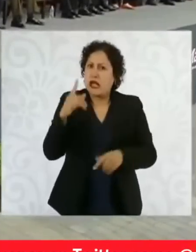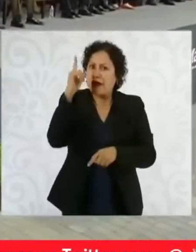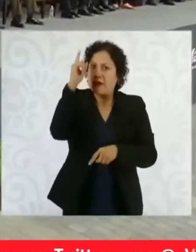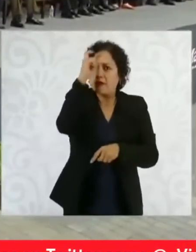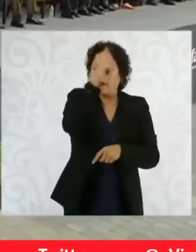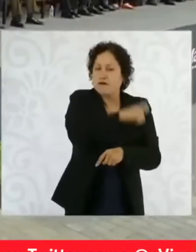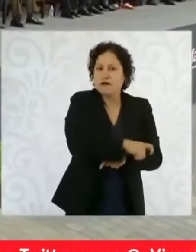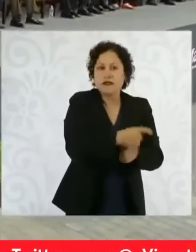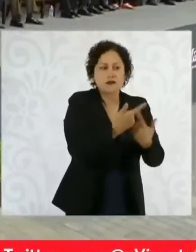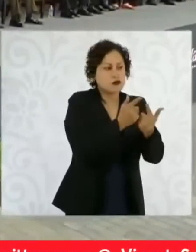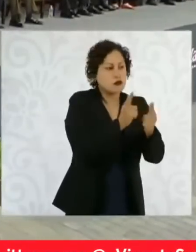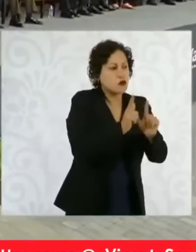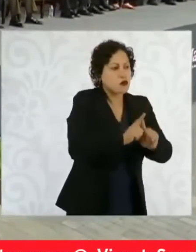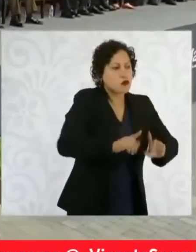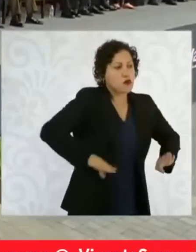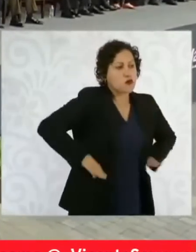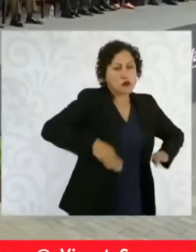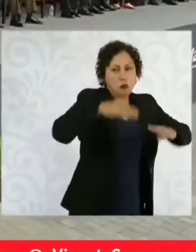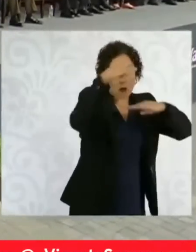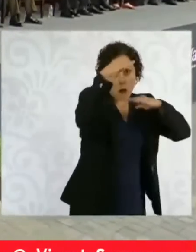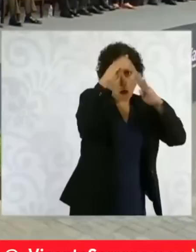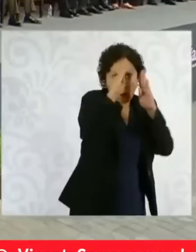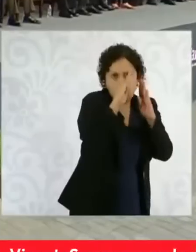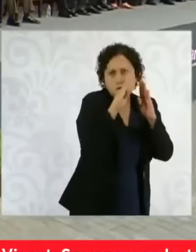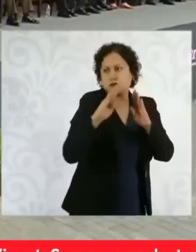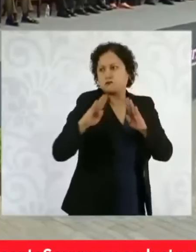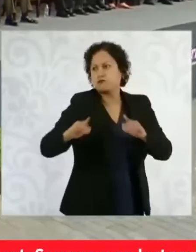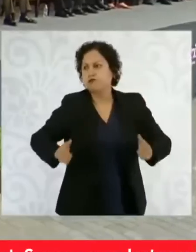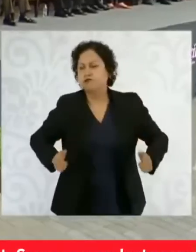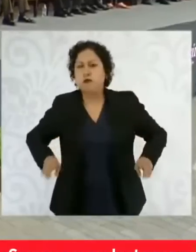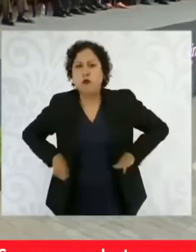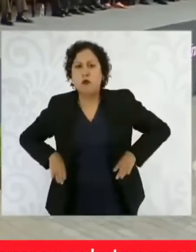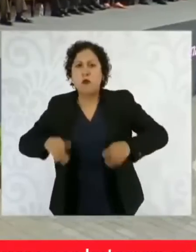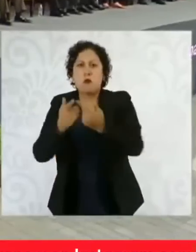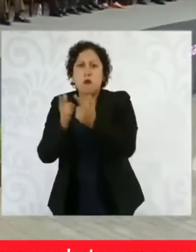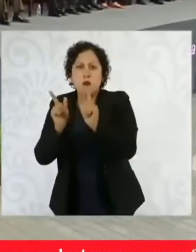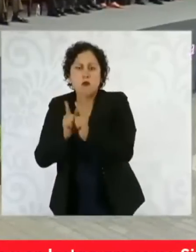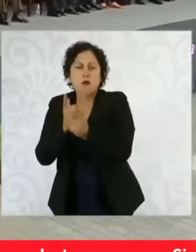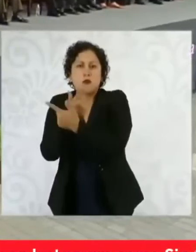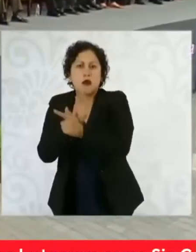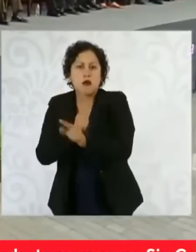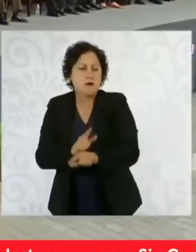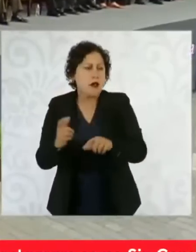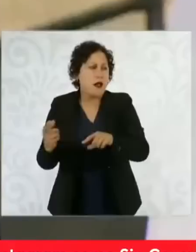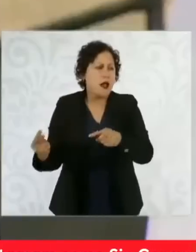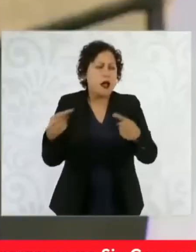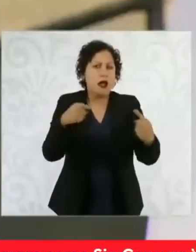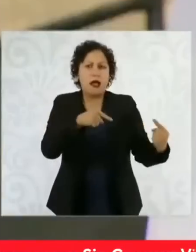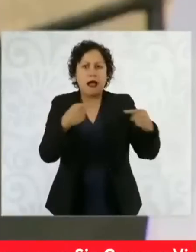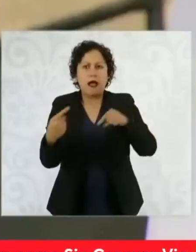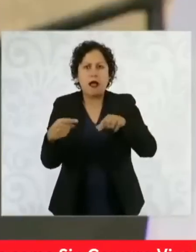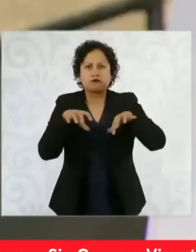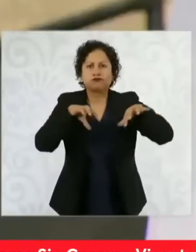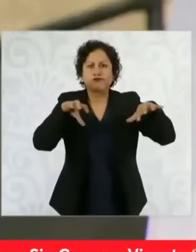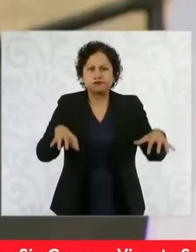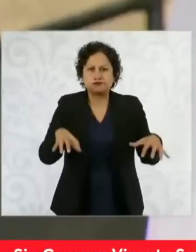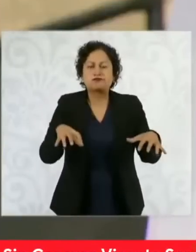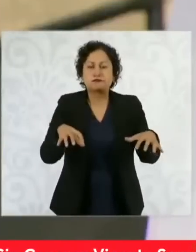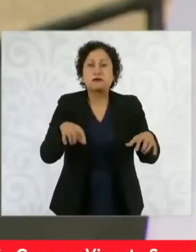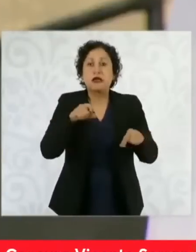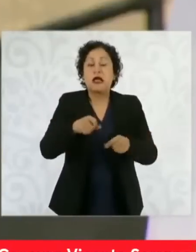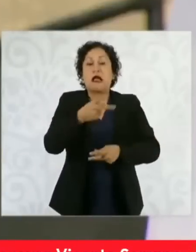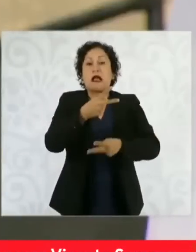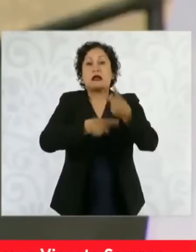entre conservadores y liberales. Vivimos la invasión de los Estados Unidos, en la que perdimos la mitad